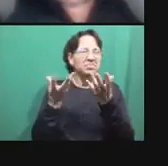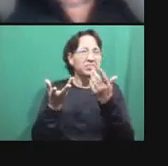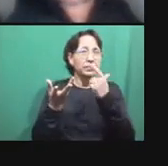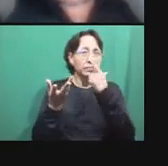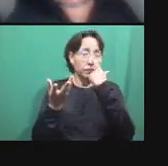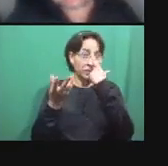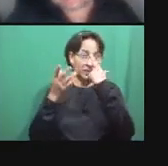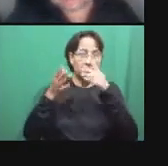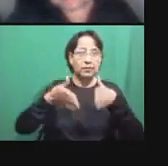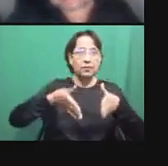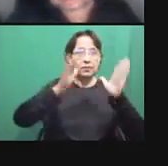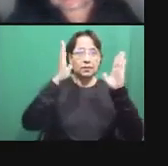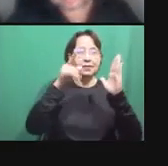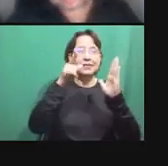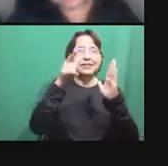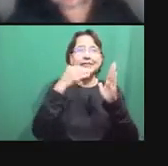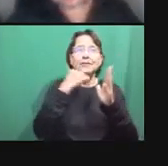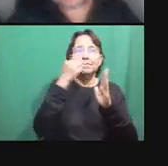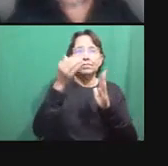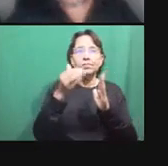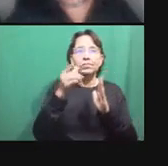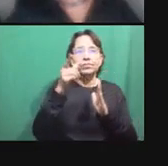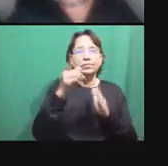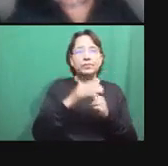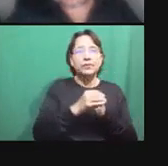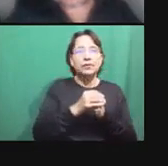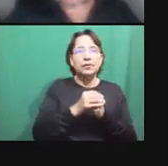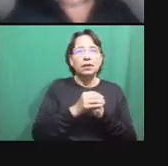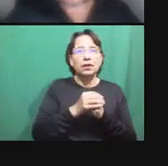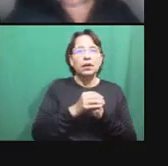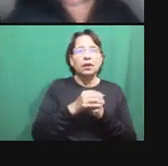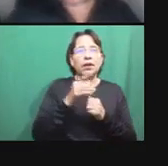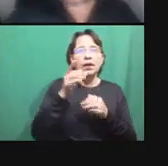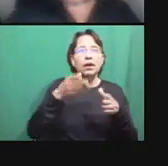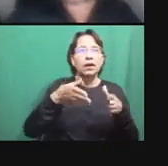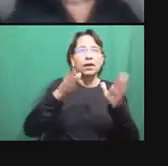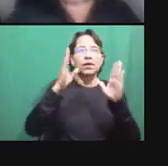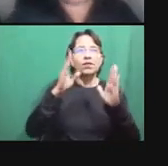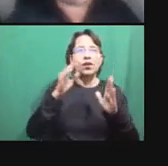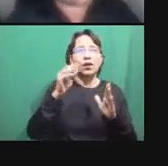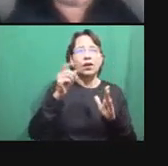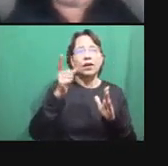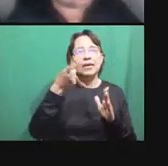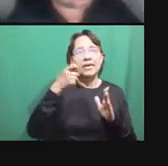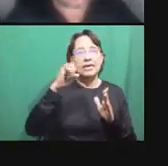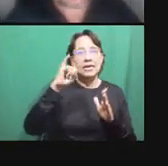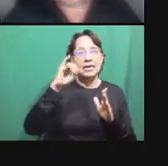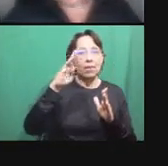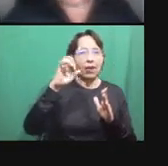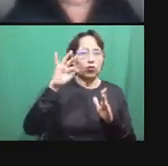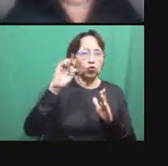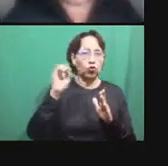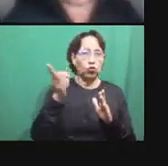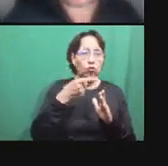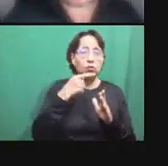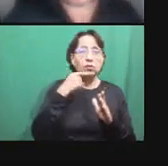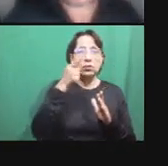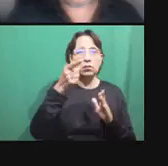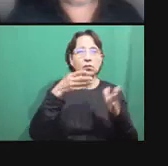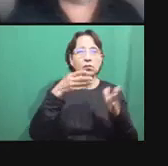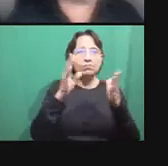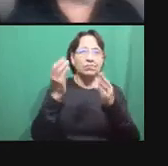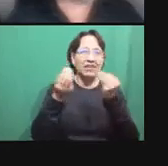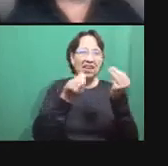de la fuga, de la Fundación Gilberto Alzate Avendaño, el discurso que este señor, en su ejercicio fascista